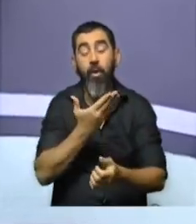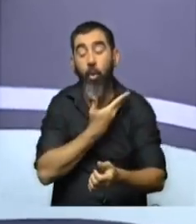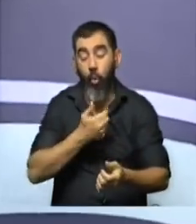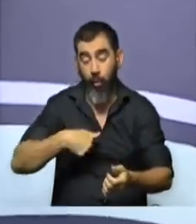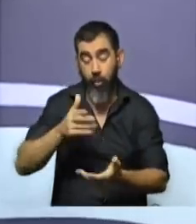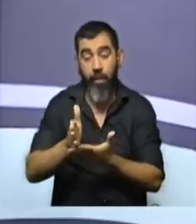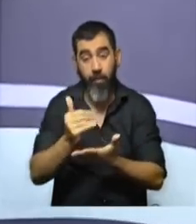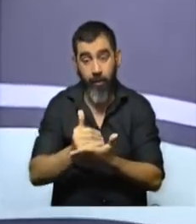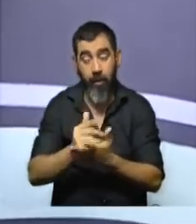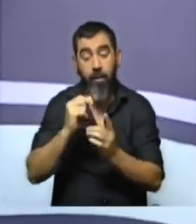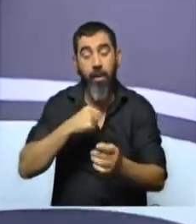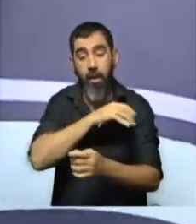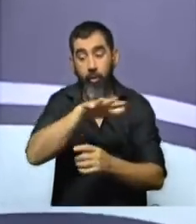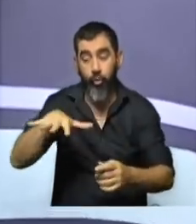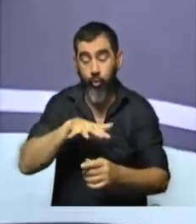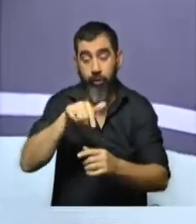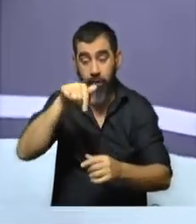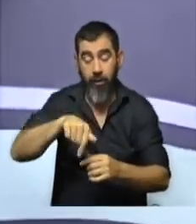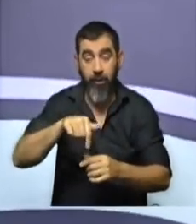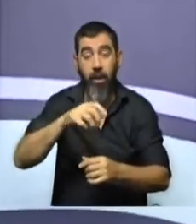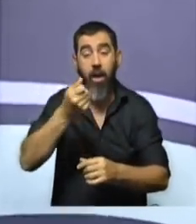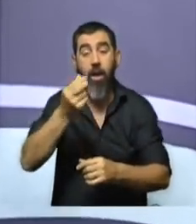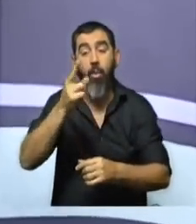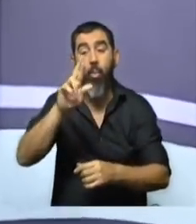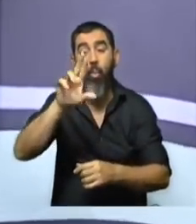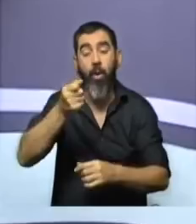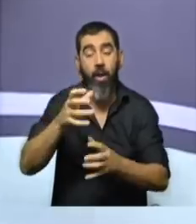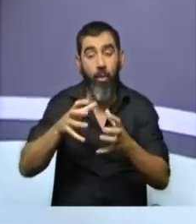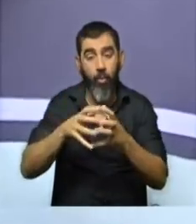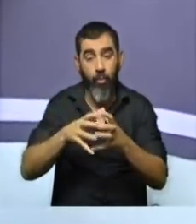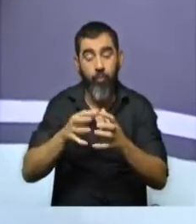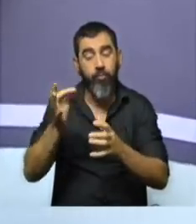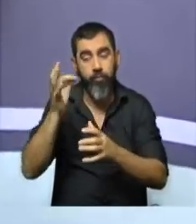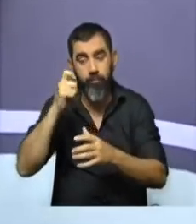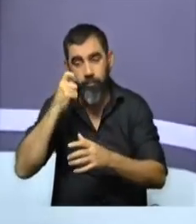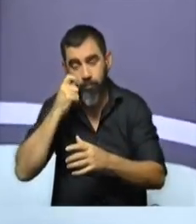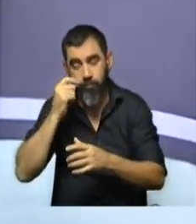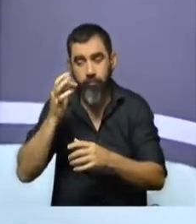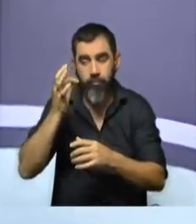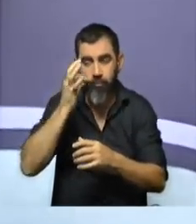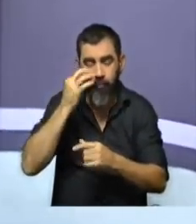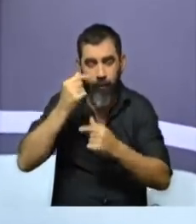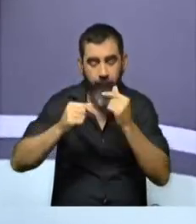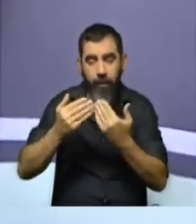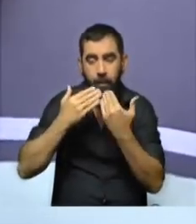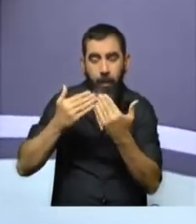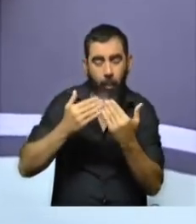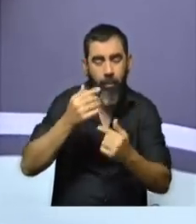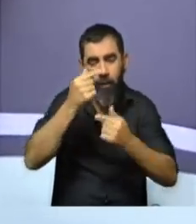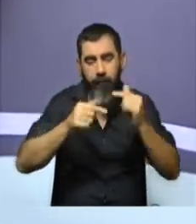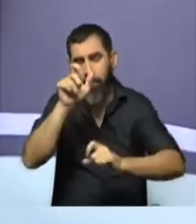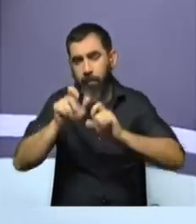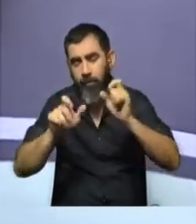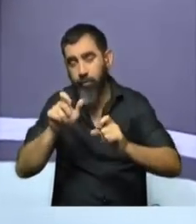conjunto con la sociedad civil organizada, en este caso con Aura, se empiezan a recabar testimonios en forma oral. Y bueno, en su momento